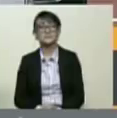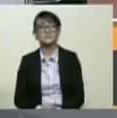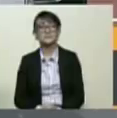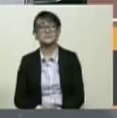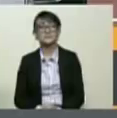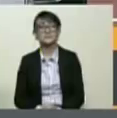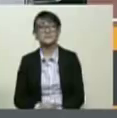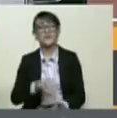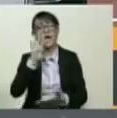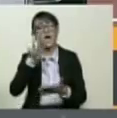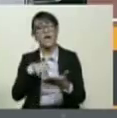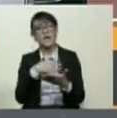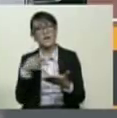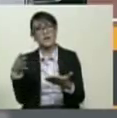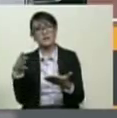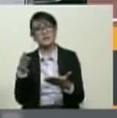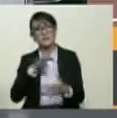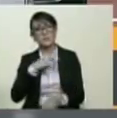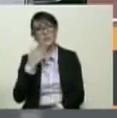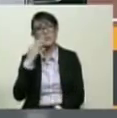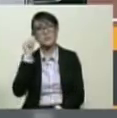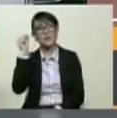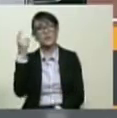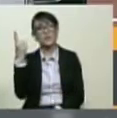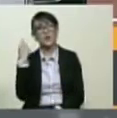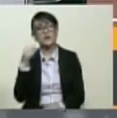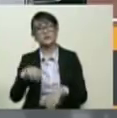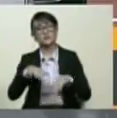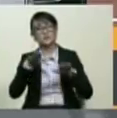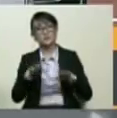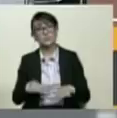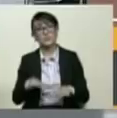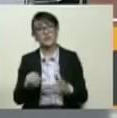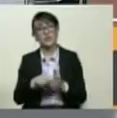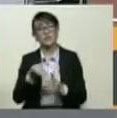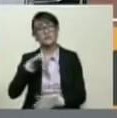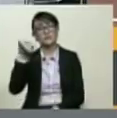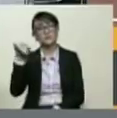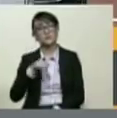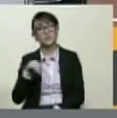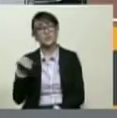respecto a la agenda del candidato Nicolás Maduro, que ayer fue suspendida en el estado Sur.